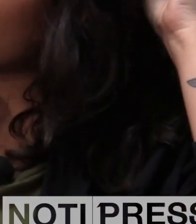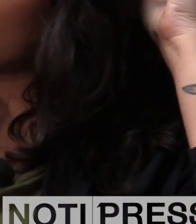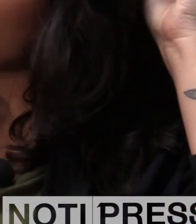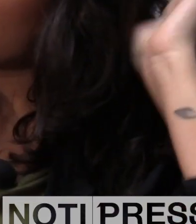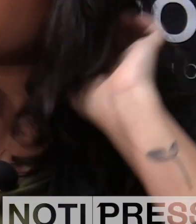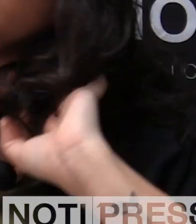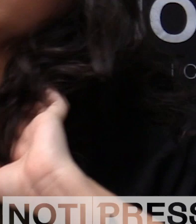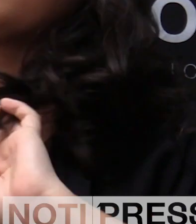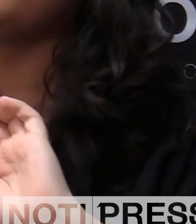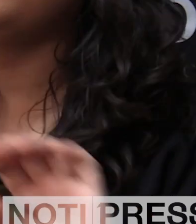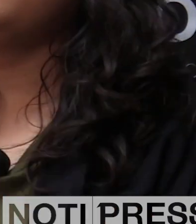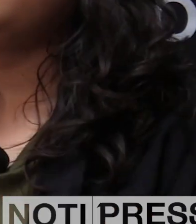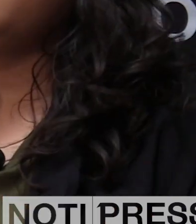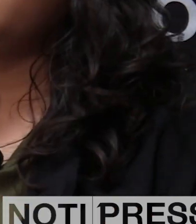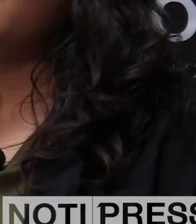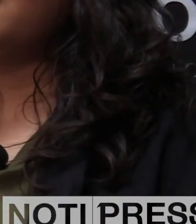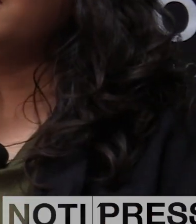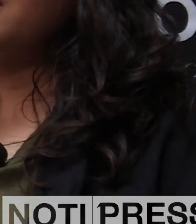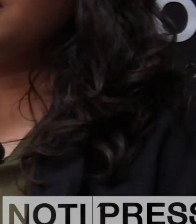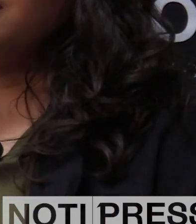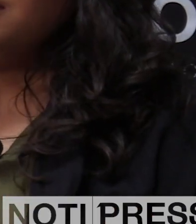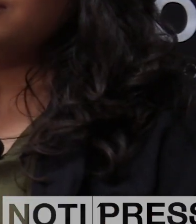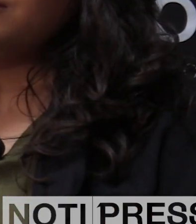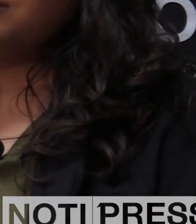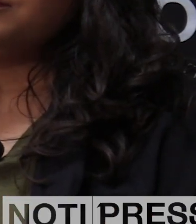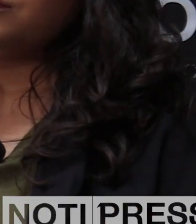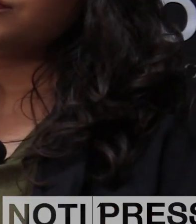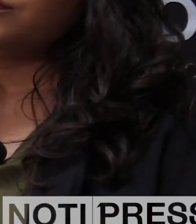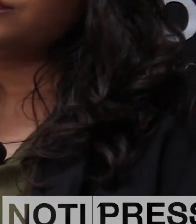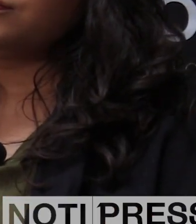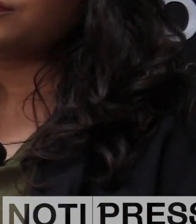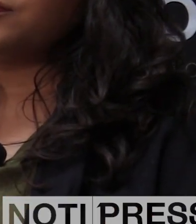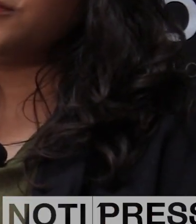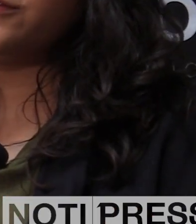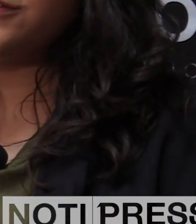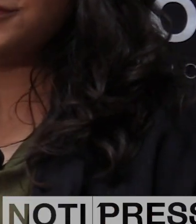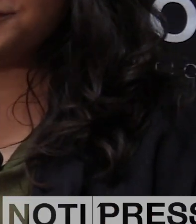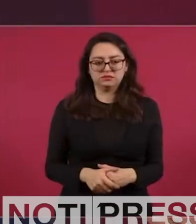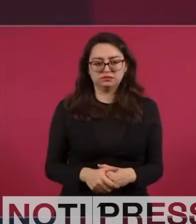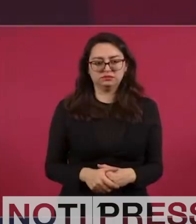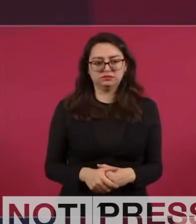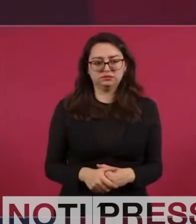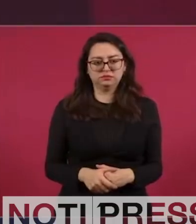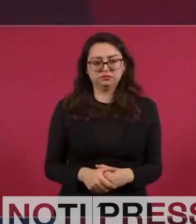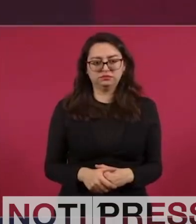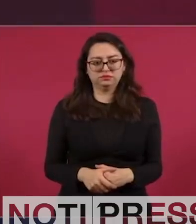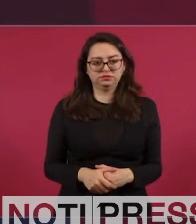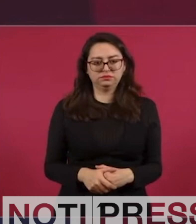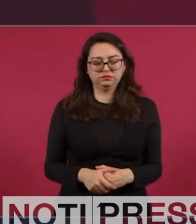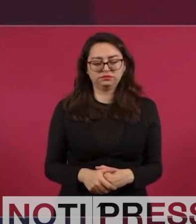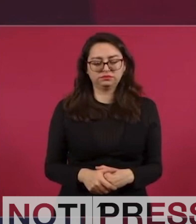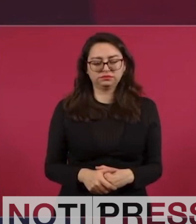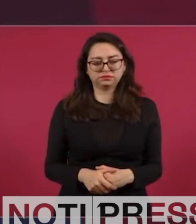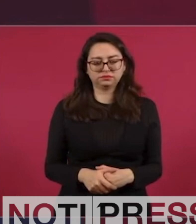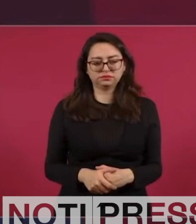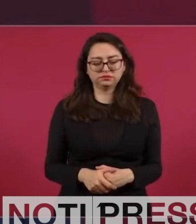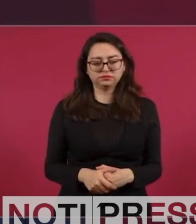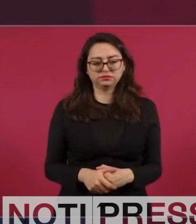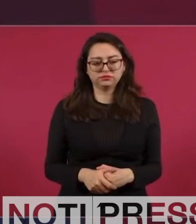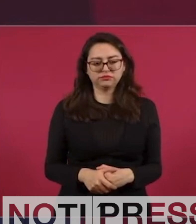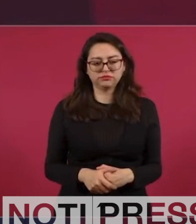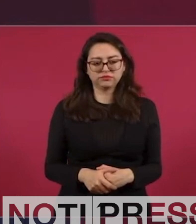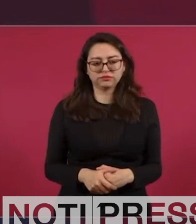sido lo novedoso, lo más llamativo? En la mañanera del 22 de